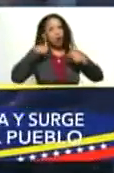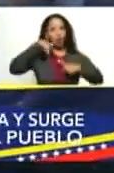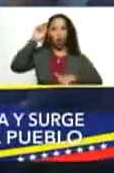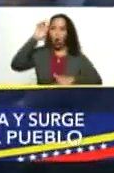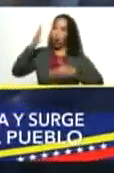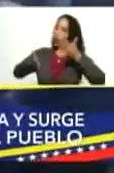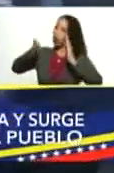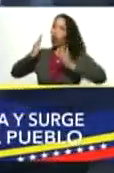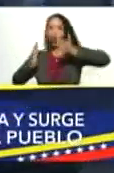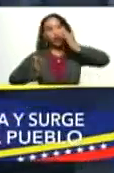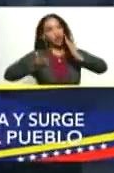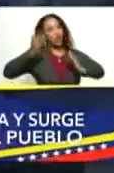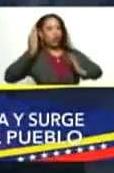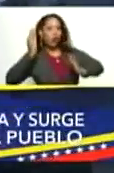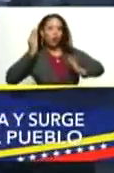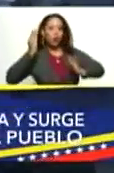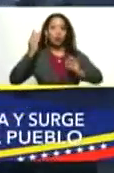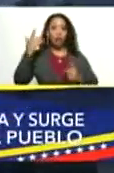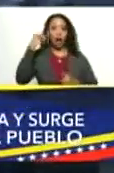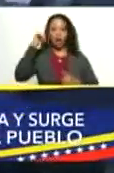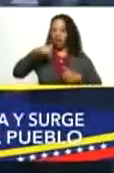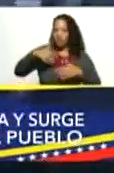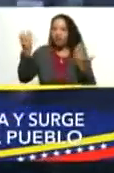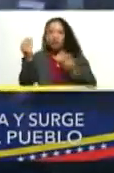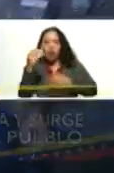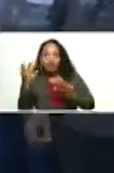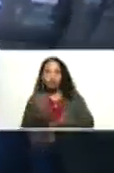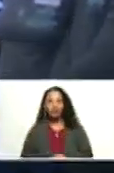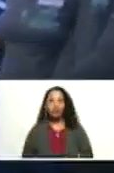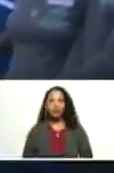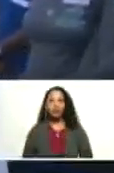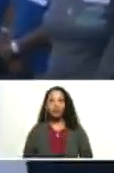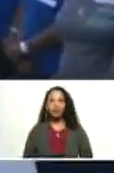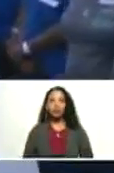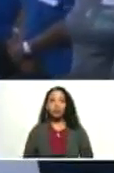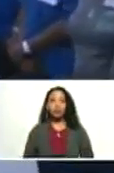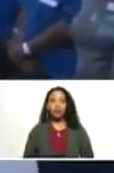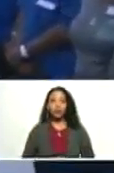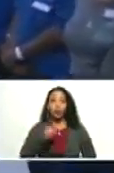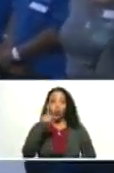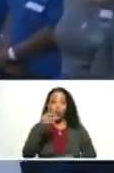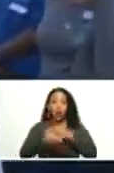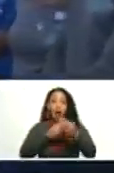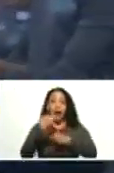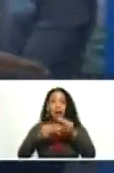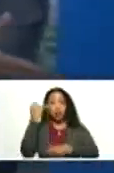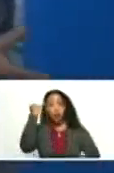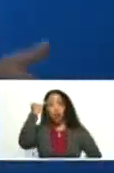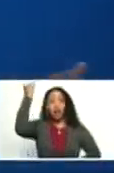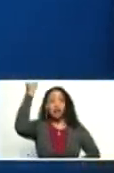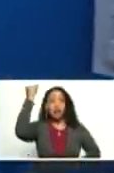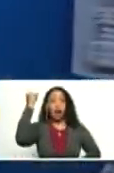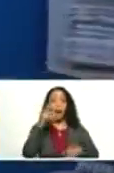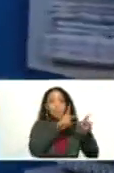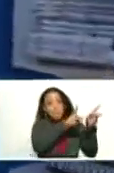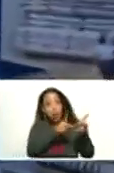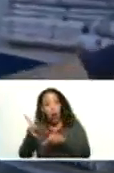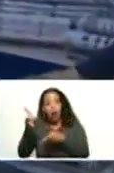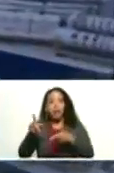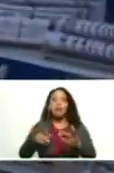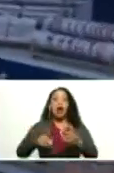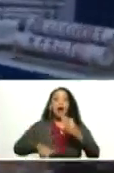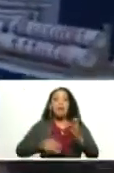un robot. ¿Qué tenemos por aquí, Terán? Nada más de que usted creó este programa de Emprender Juntos.